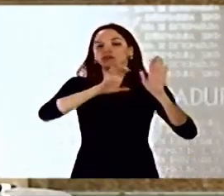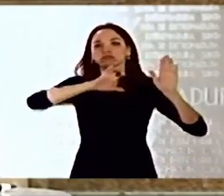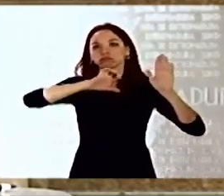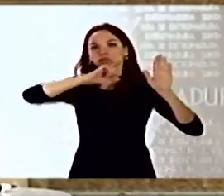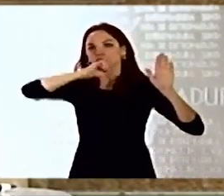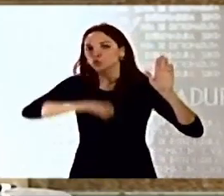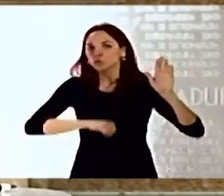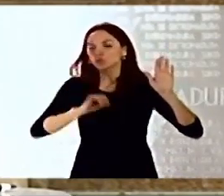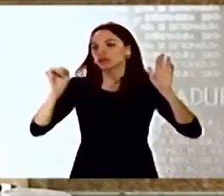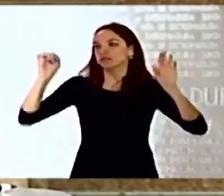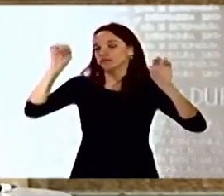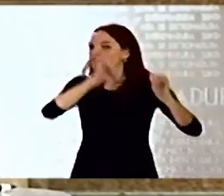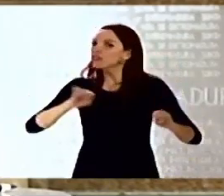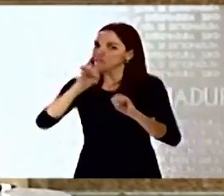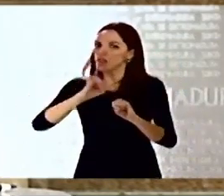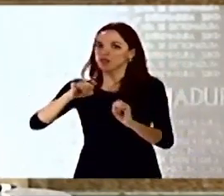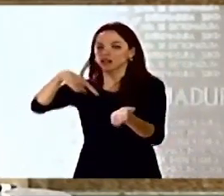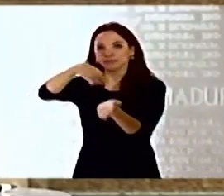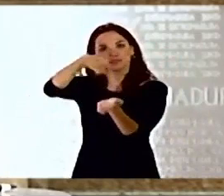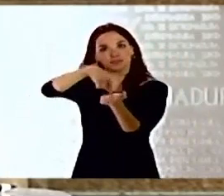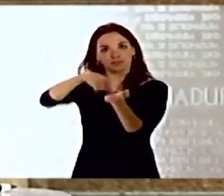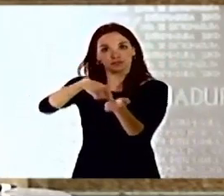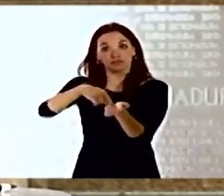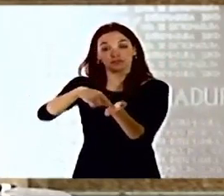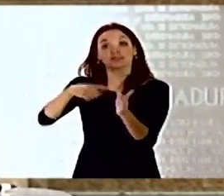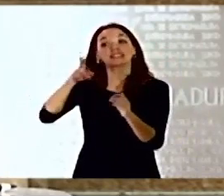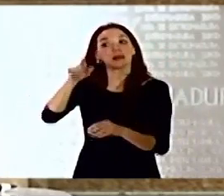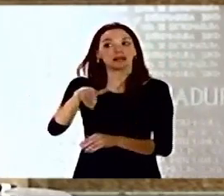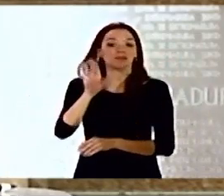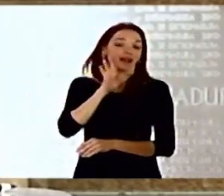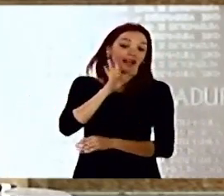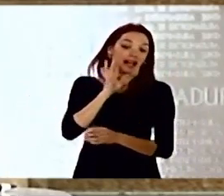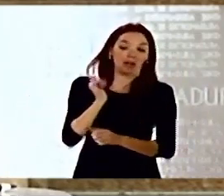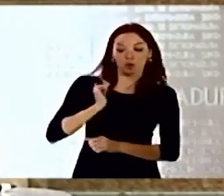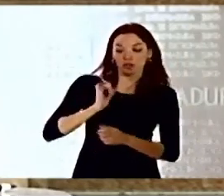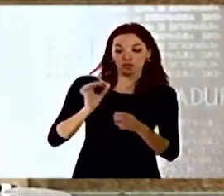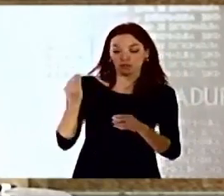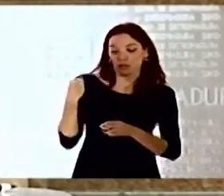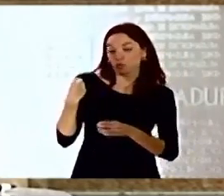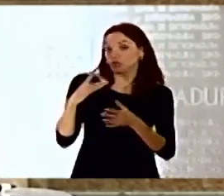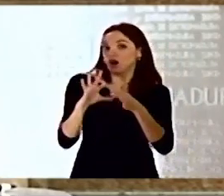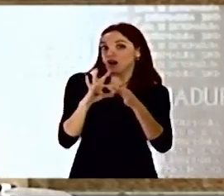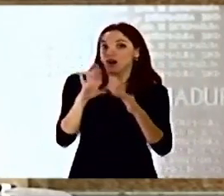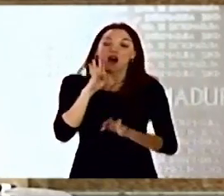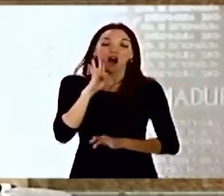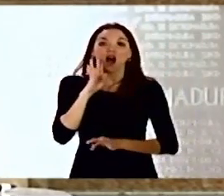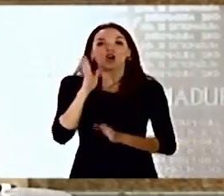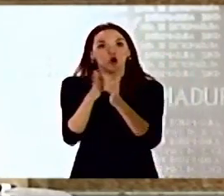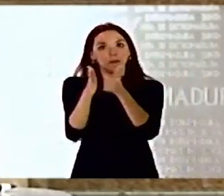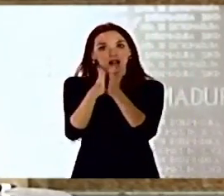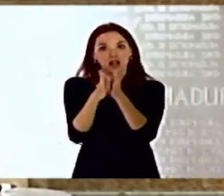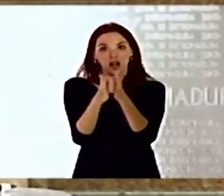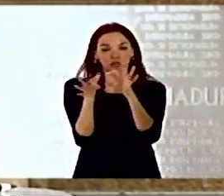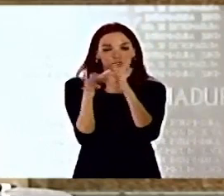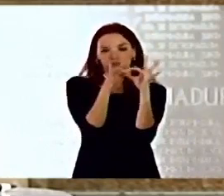defendemos, al hilo también de la anterior pregunta que otro compañero suyo me